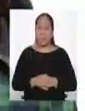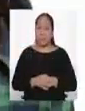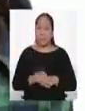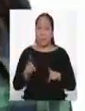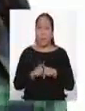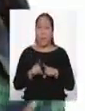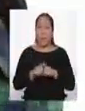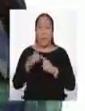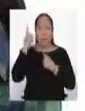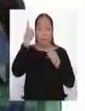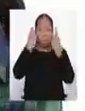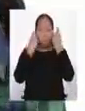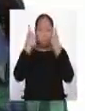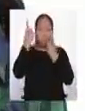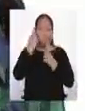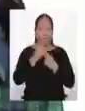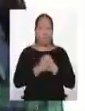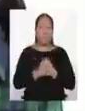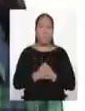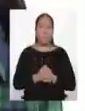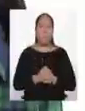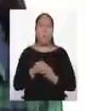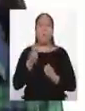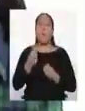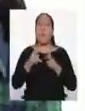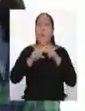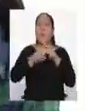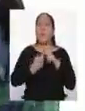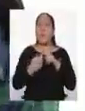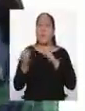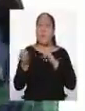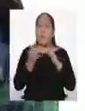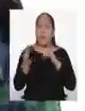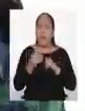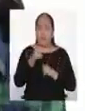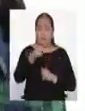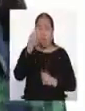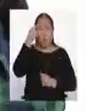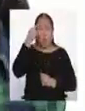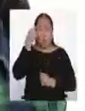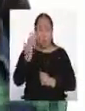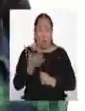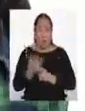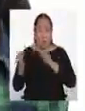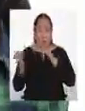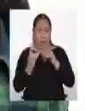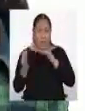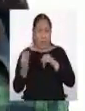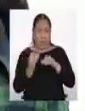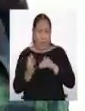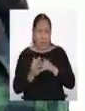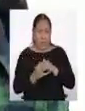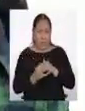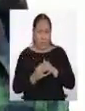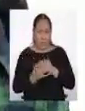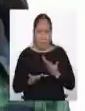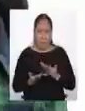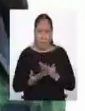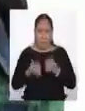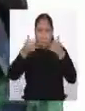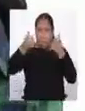para preguntarnos la razón de ser de las guerras. ¿Ustedes creen que las guerras tienen algún